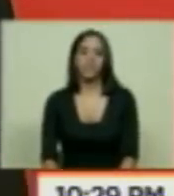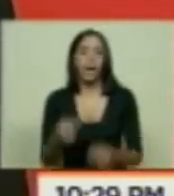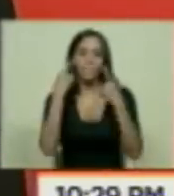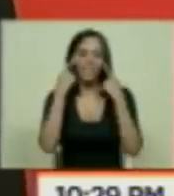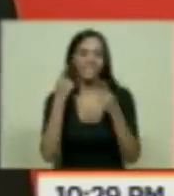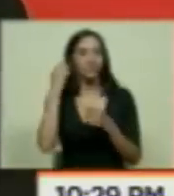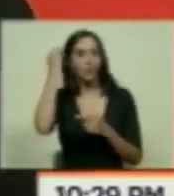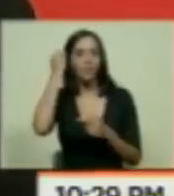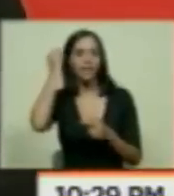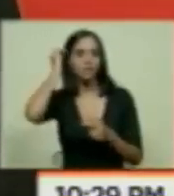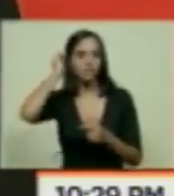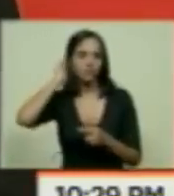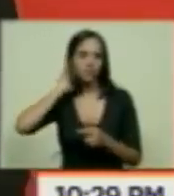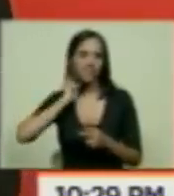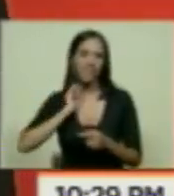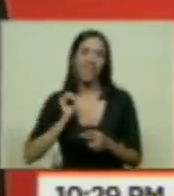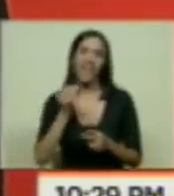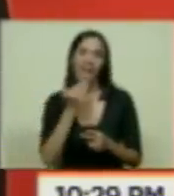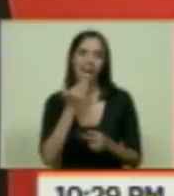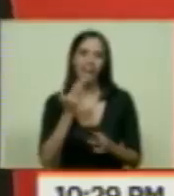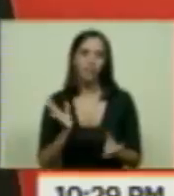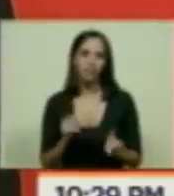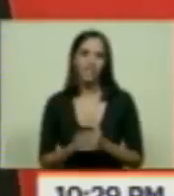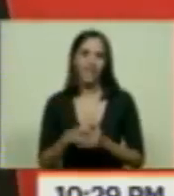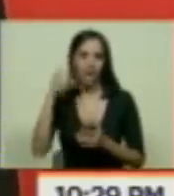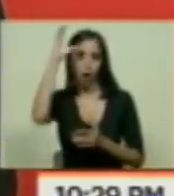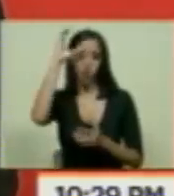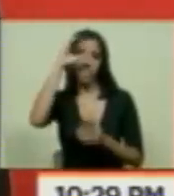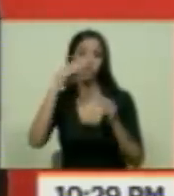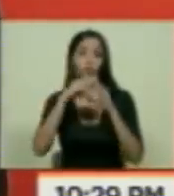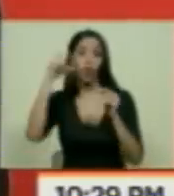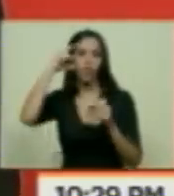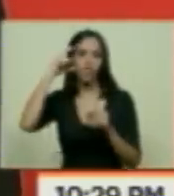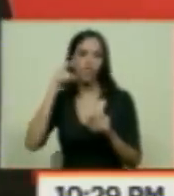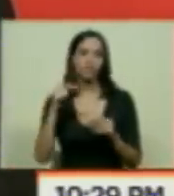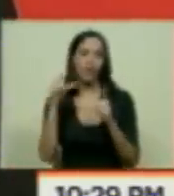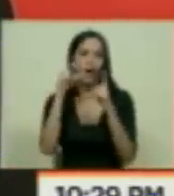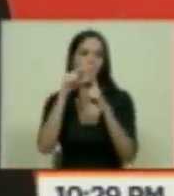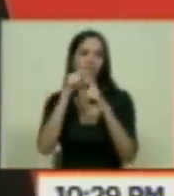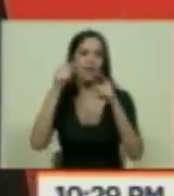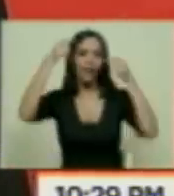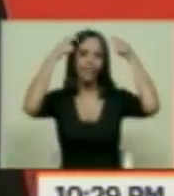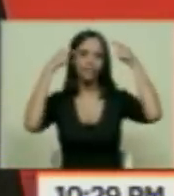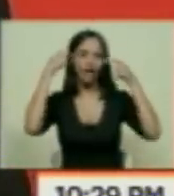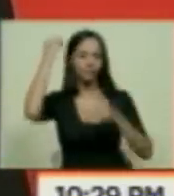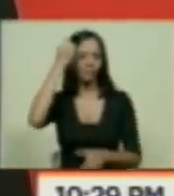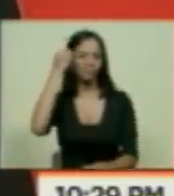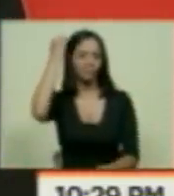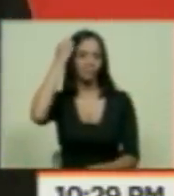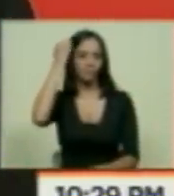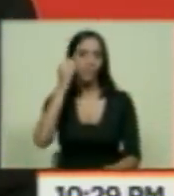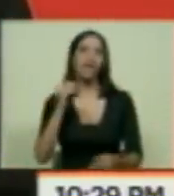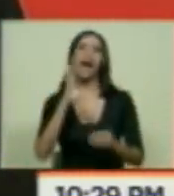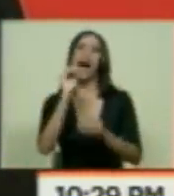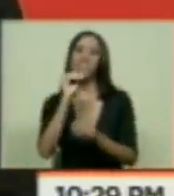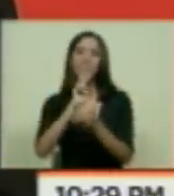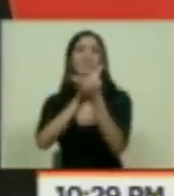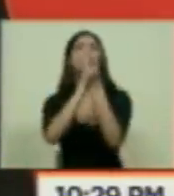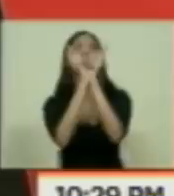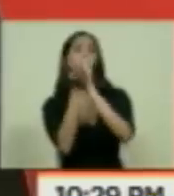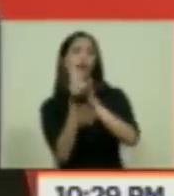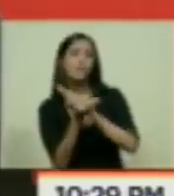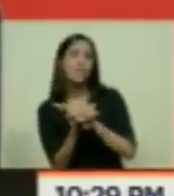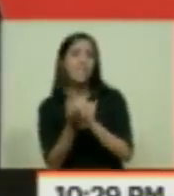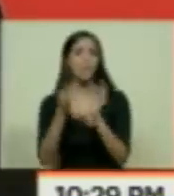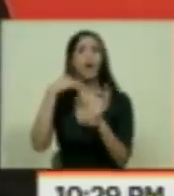Algo que tiene que retumbar en la conciencia nosotros todos los días son las palabras de Hugo Chávez. Que no se está hablando de reformismo, ni de pintarle